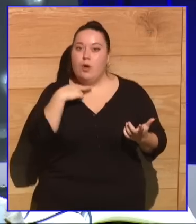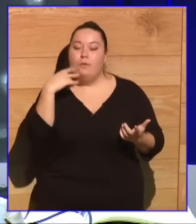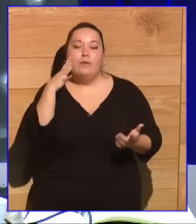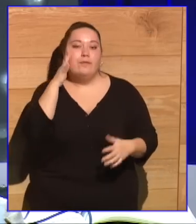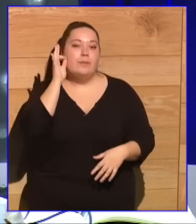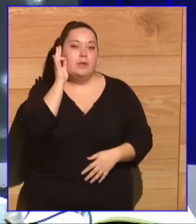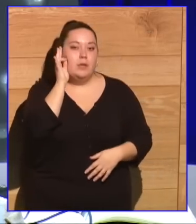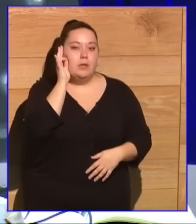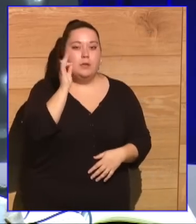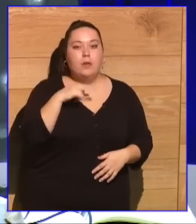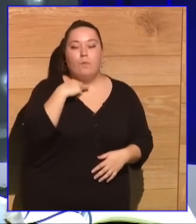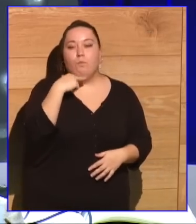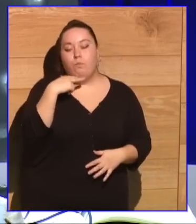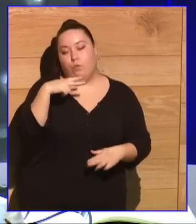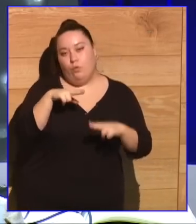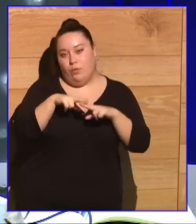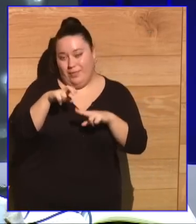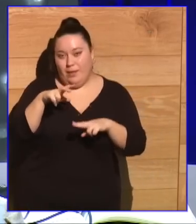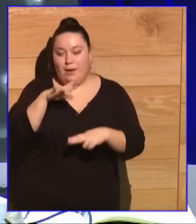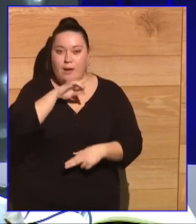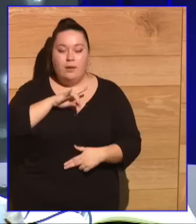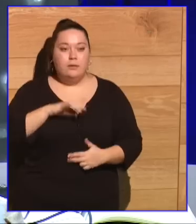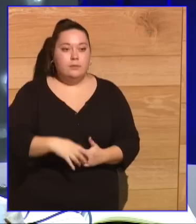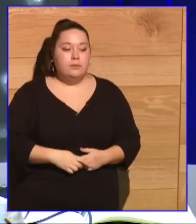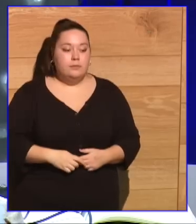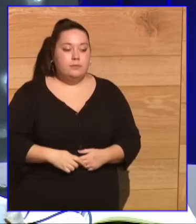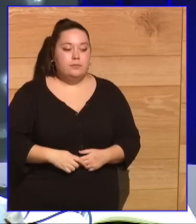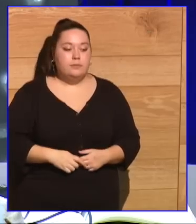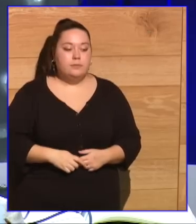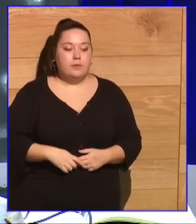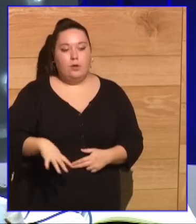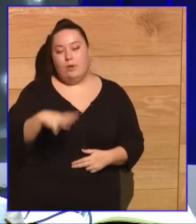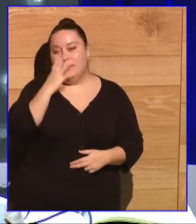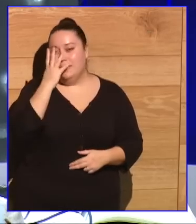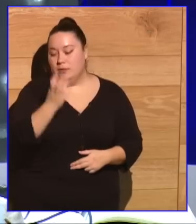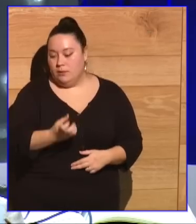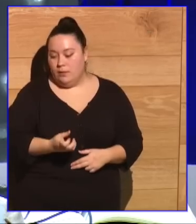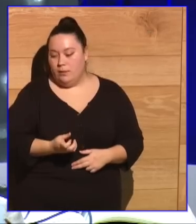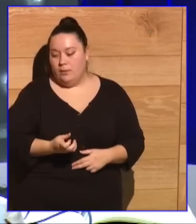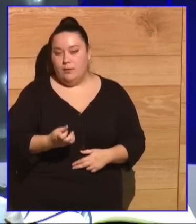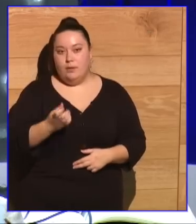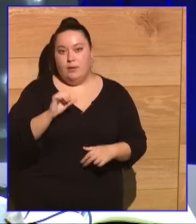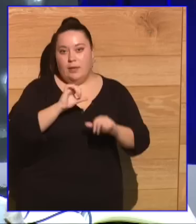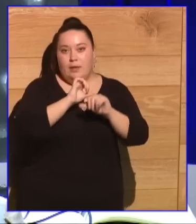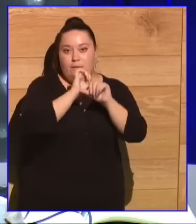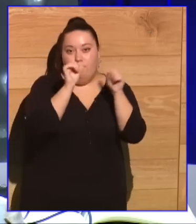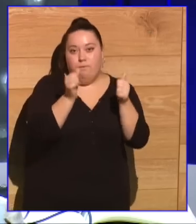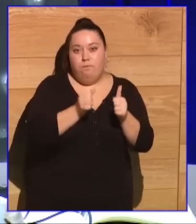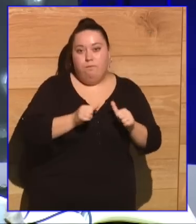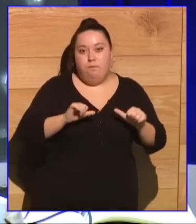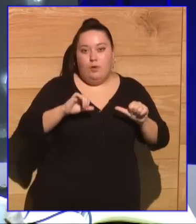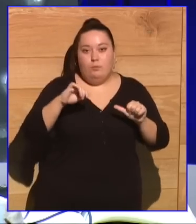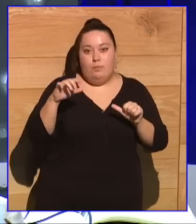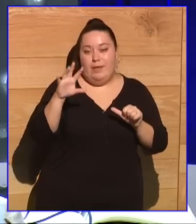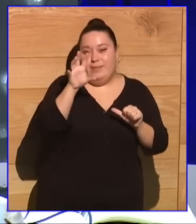una voz negra, con una infinita tristeza, en forma de himno prácticamente.